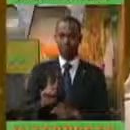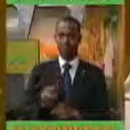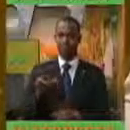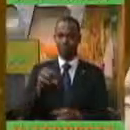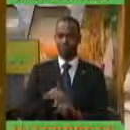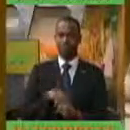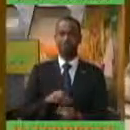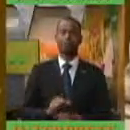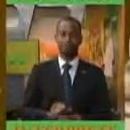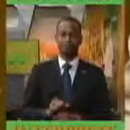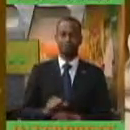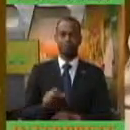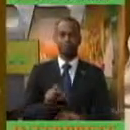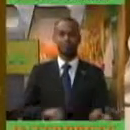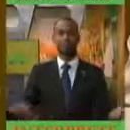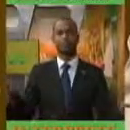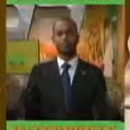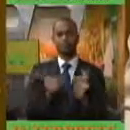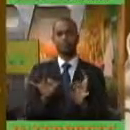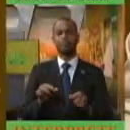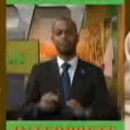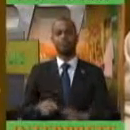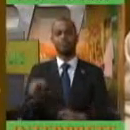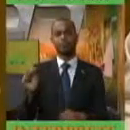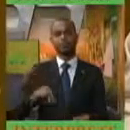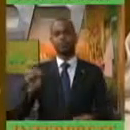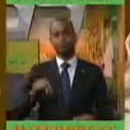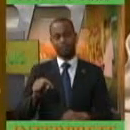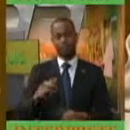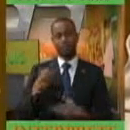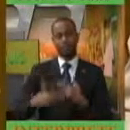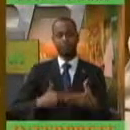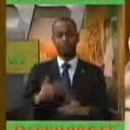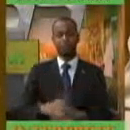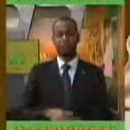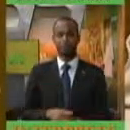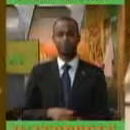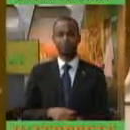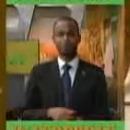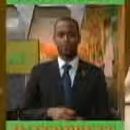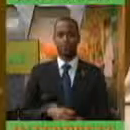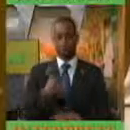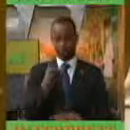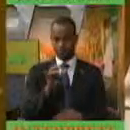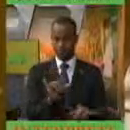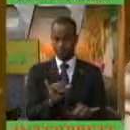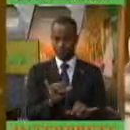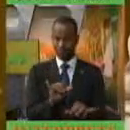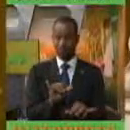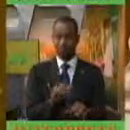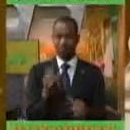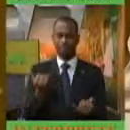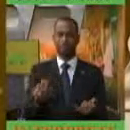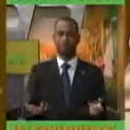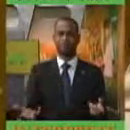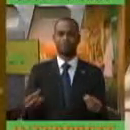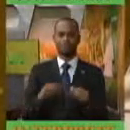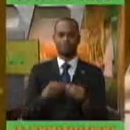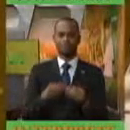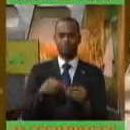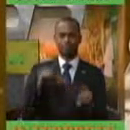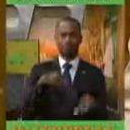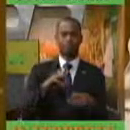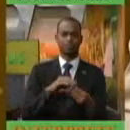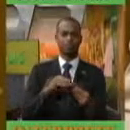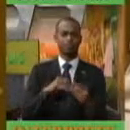son parte importantísima de este proceso. Usted quédese ahí porque queda mucho que